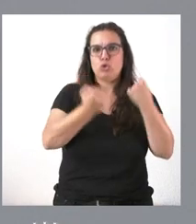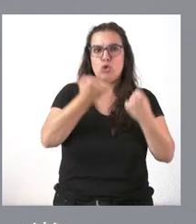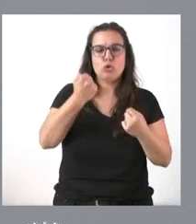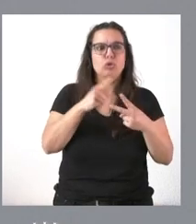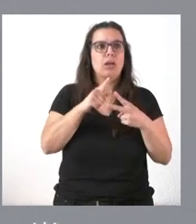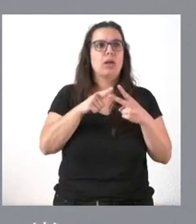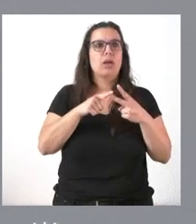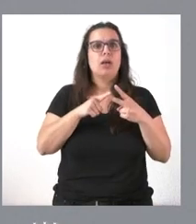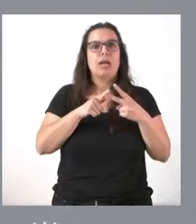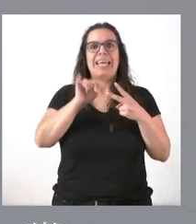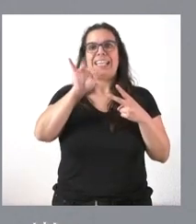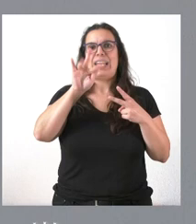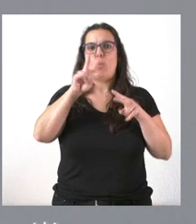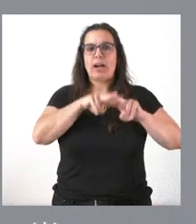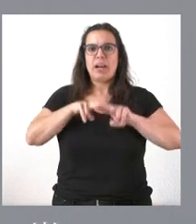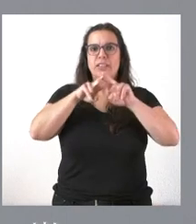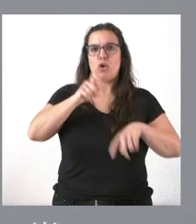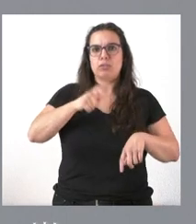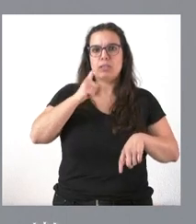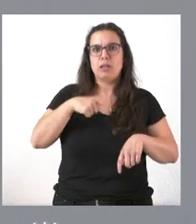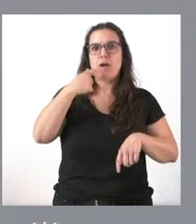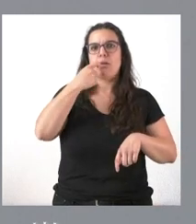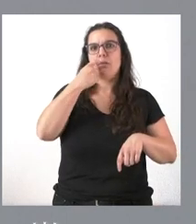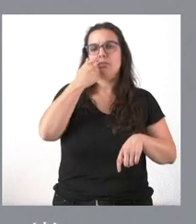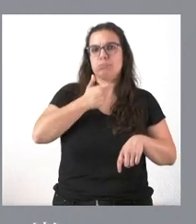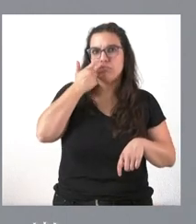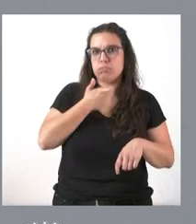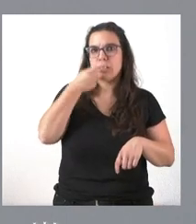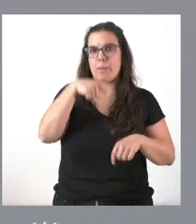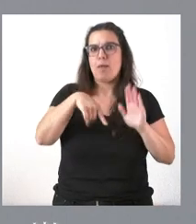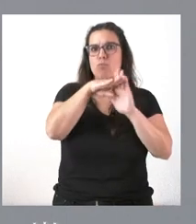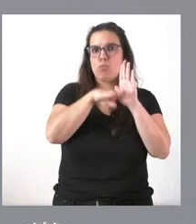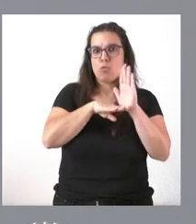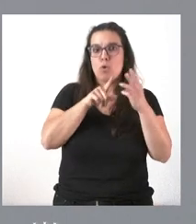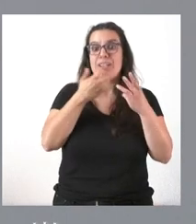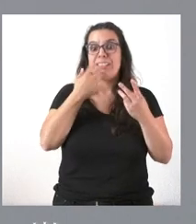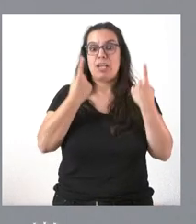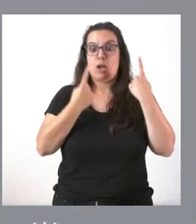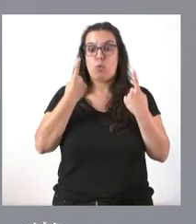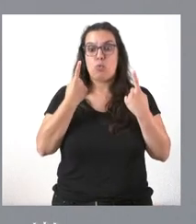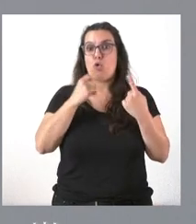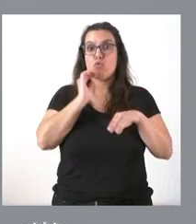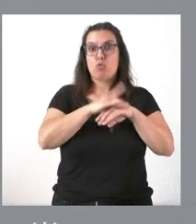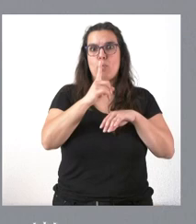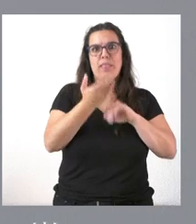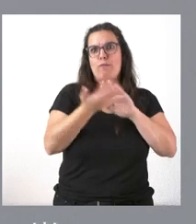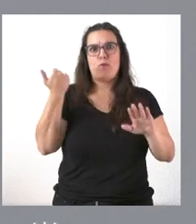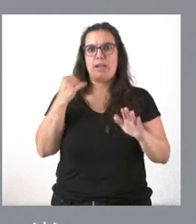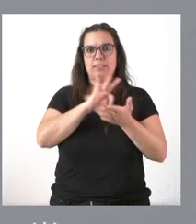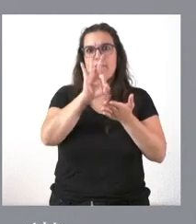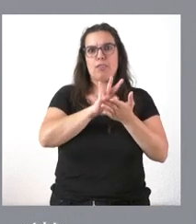esos vehículos tienen que pasar la itv Y si hubiera algún vehículo que no cumpliera esa Norma tiene que ser inmediatamente retirado de ese